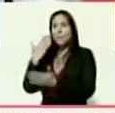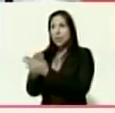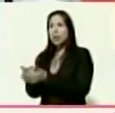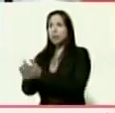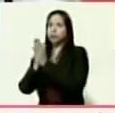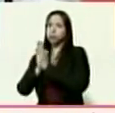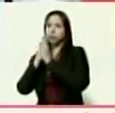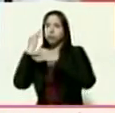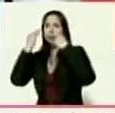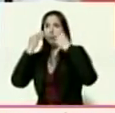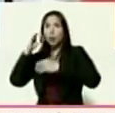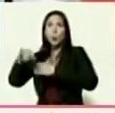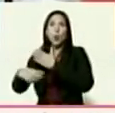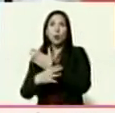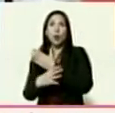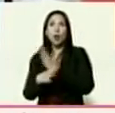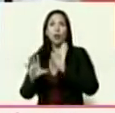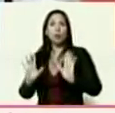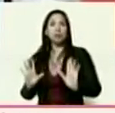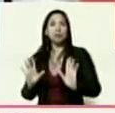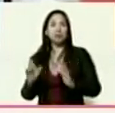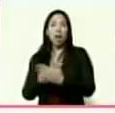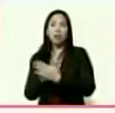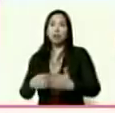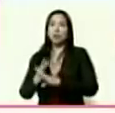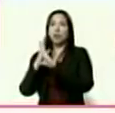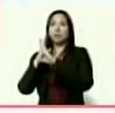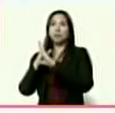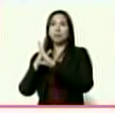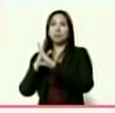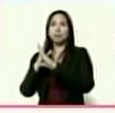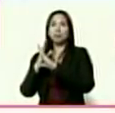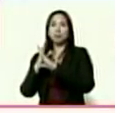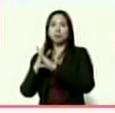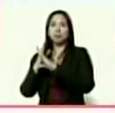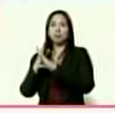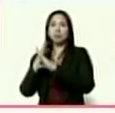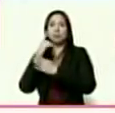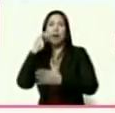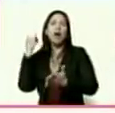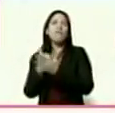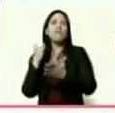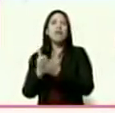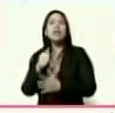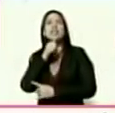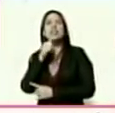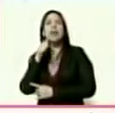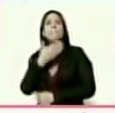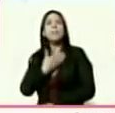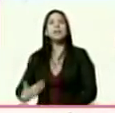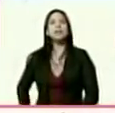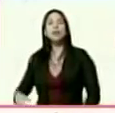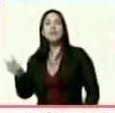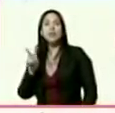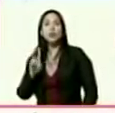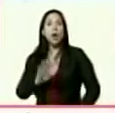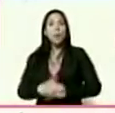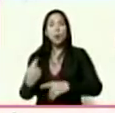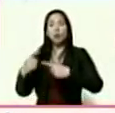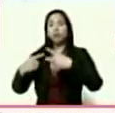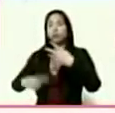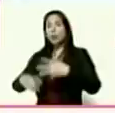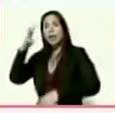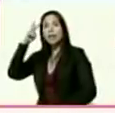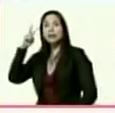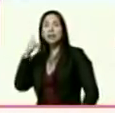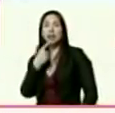a él mismo de la sanción, para ver quién es el presidente de Venezuela. Porque entre otras cosas su canciller